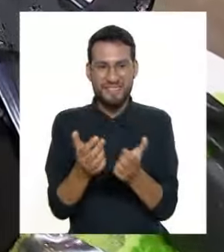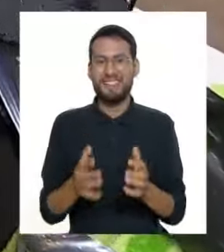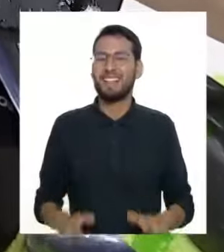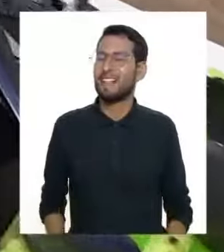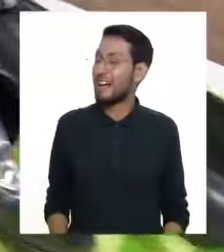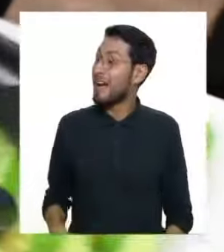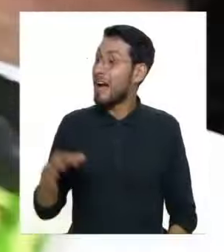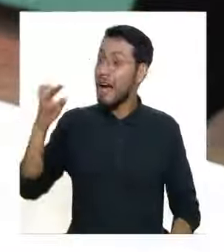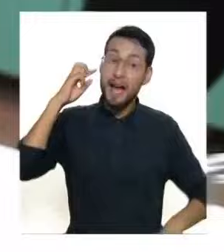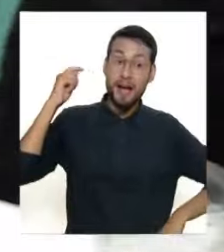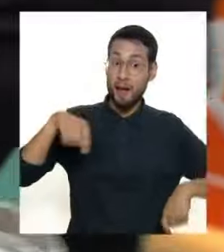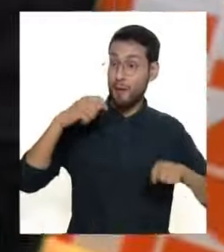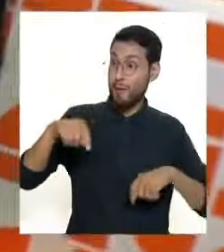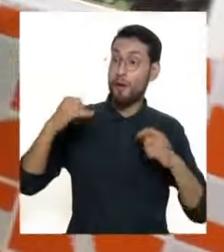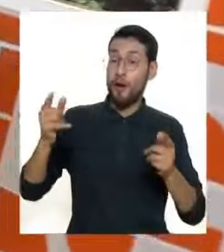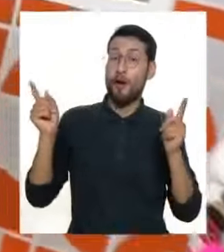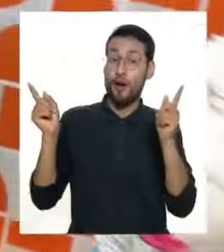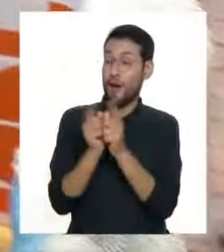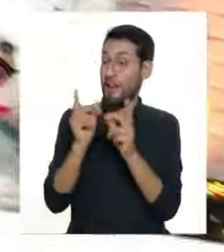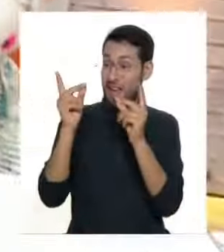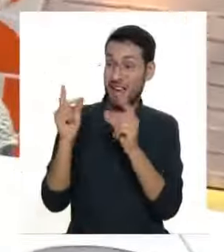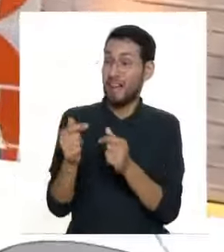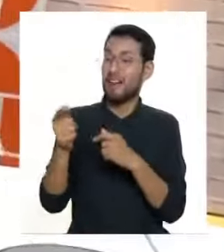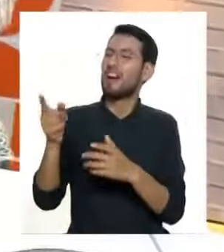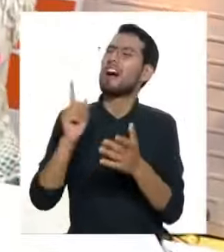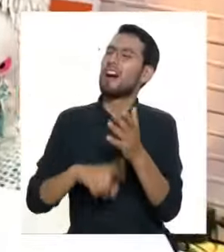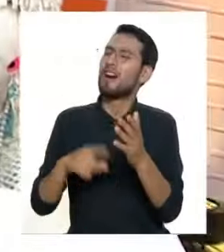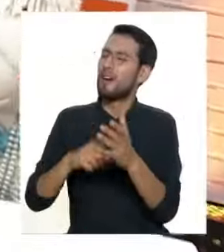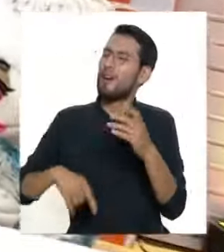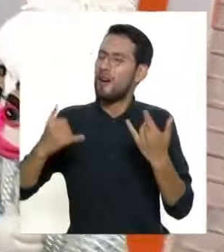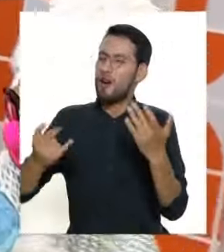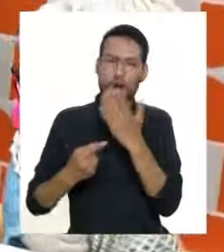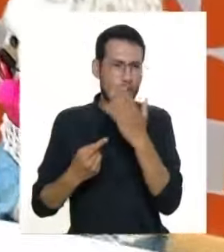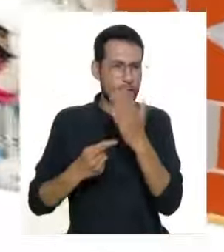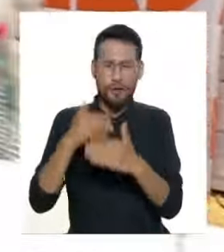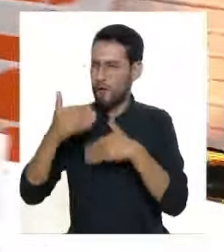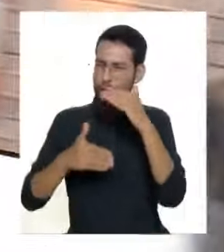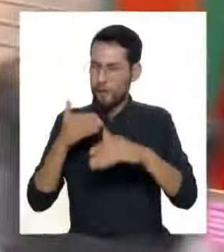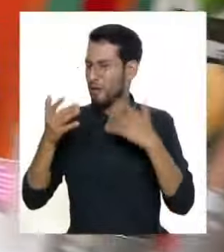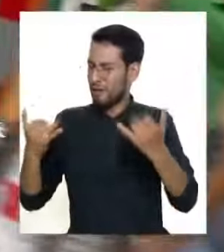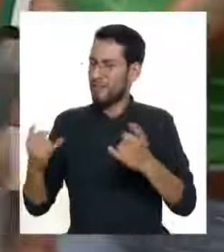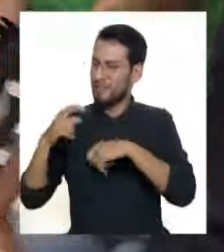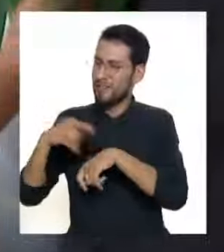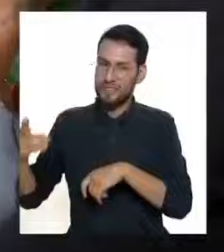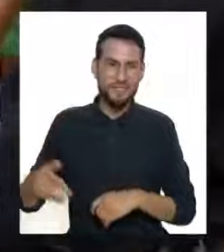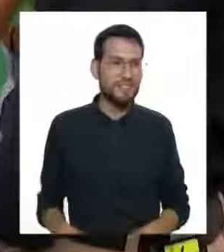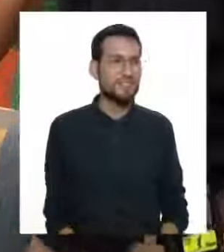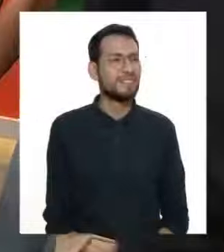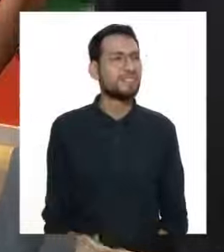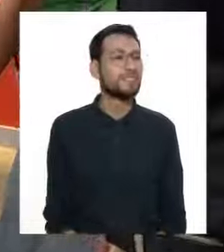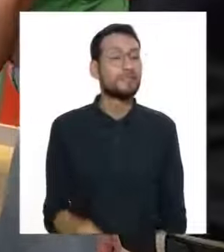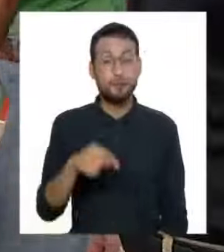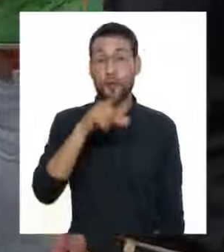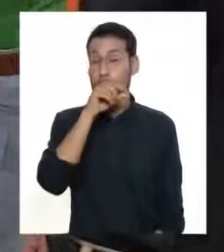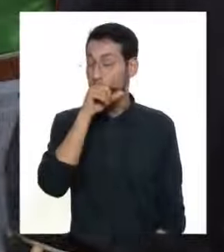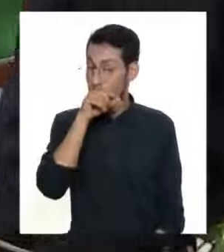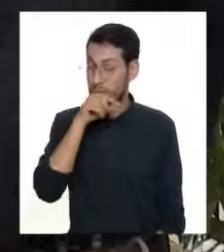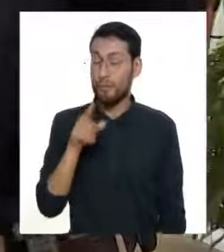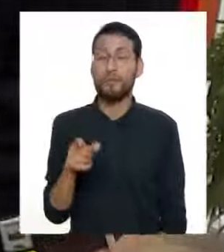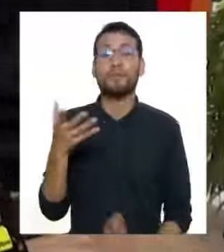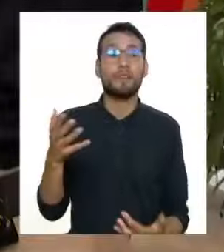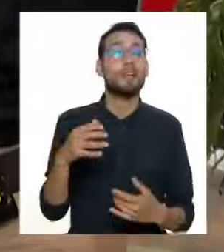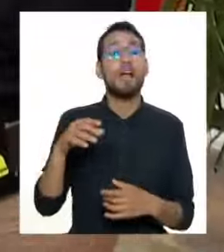Piso, hagamos un breve resumen rápidamente de lo que has evolucionado, hecho en ese momento. En este plato, he dorado el pollo, le